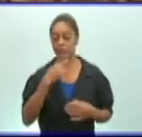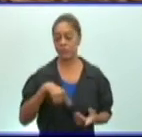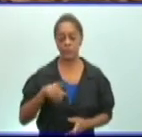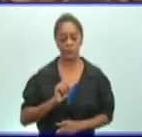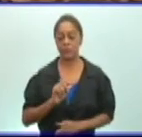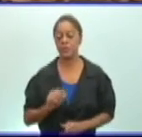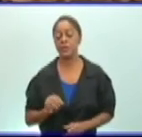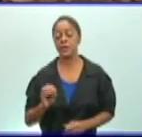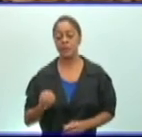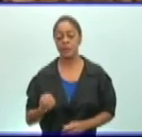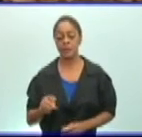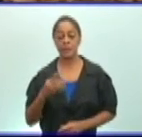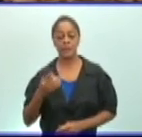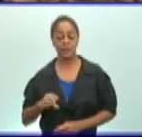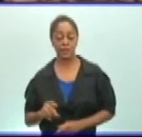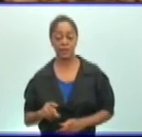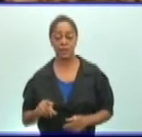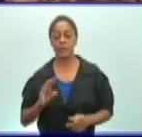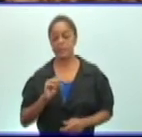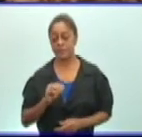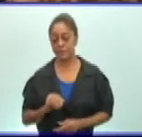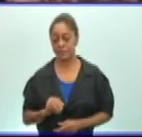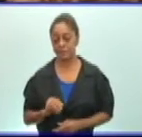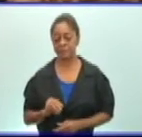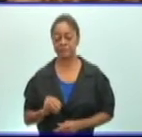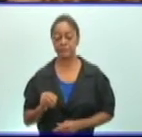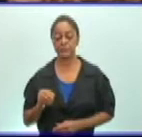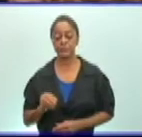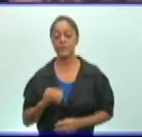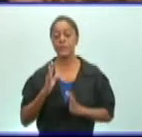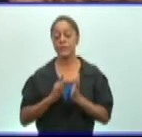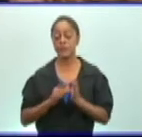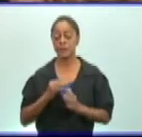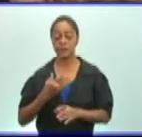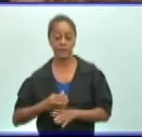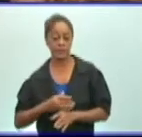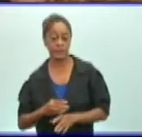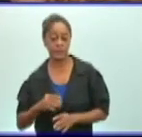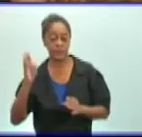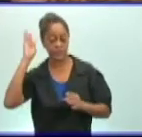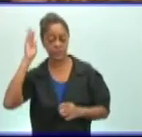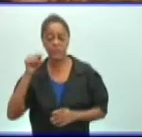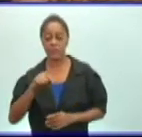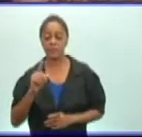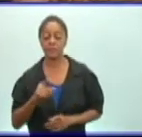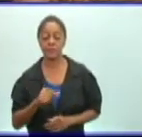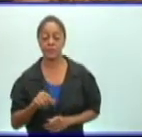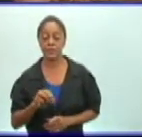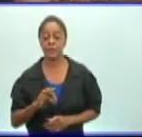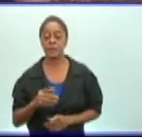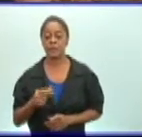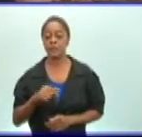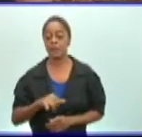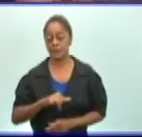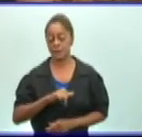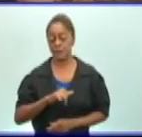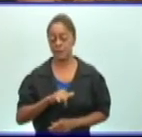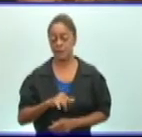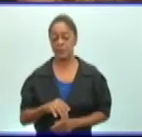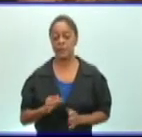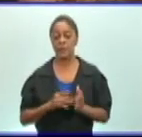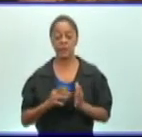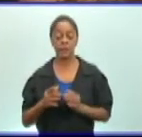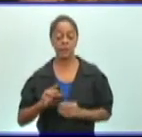griegos eran politeístas, es decir, creían en varios dioses. A eso se refiere la palabra politeísta. Y al igual que ocurría en las religiones y